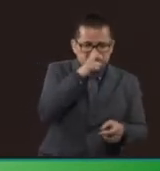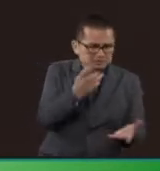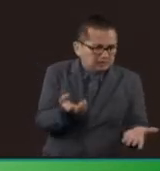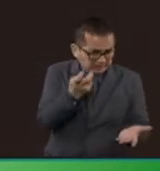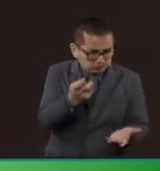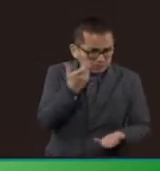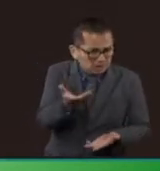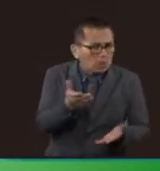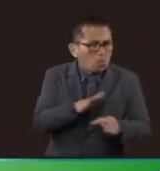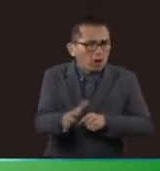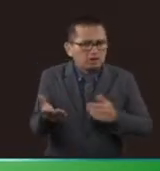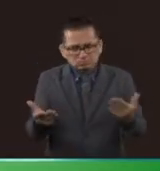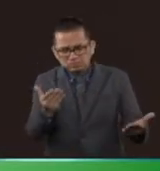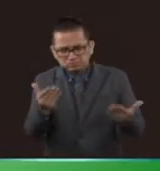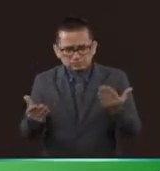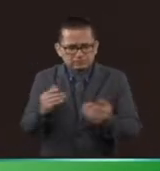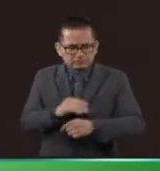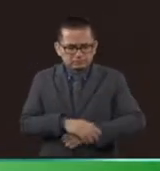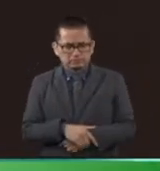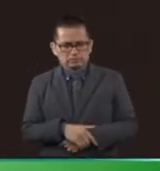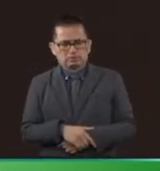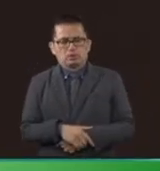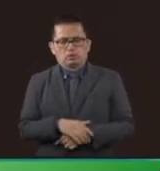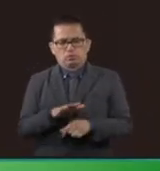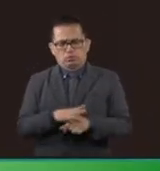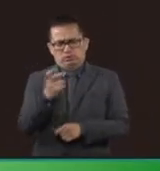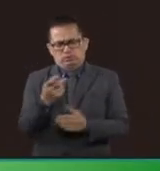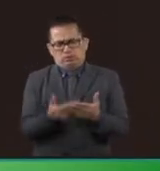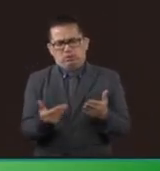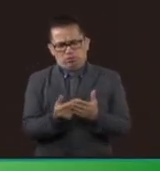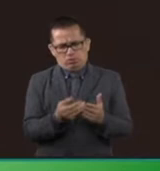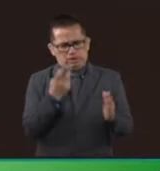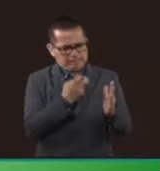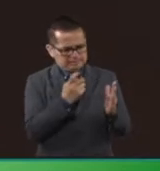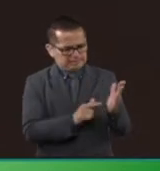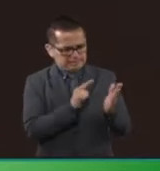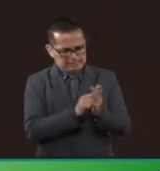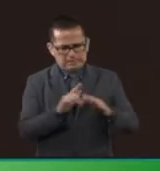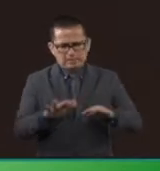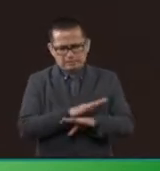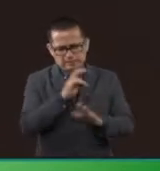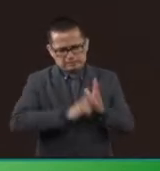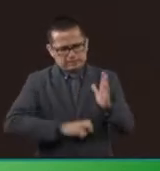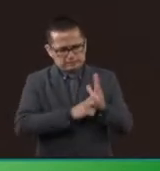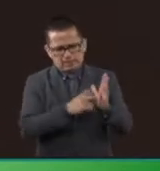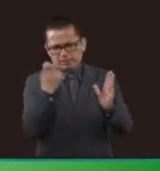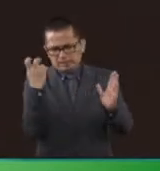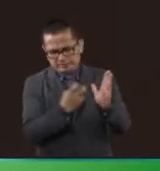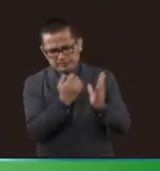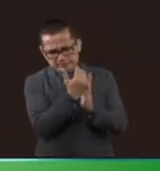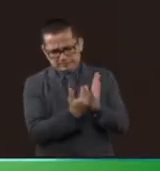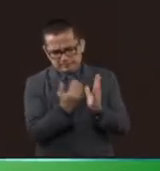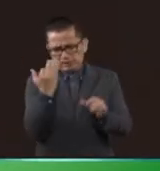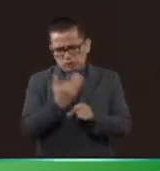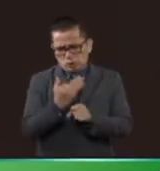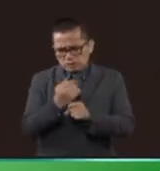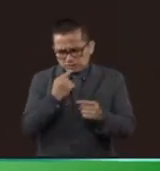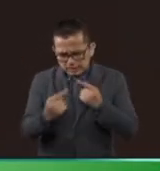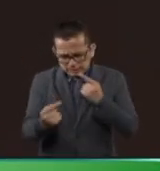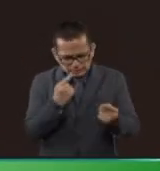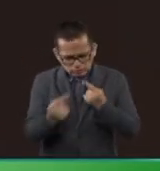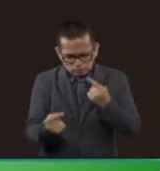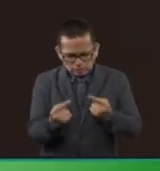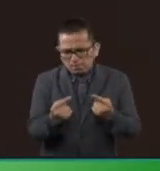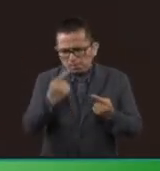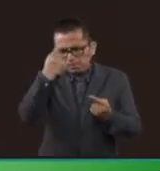decisiones y las reformas como la que hoy estamos aquí discutiendo que desde luego Busca la captura del poder